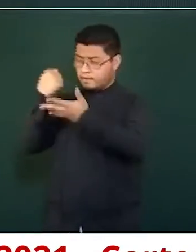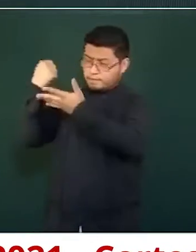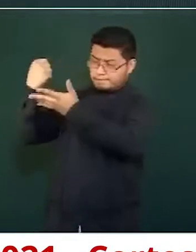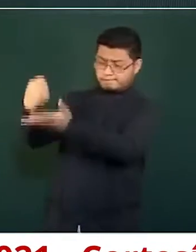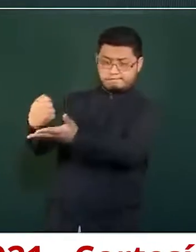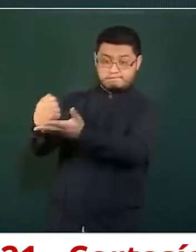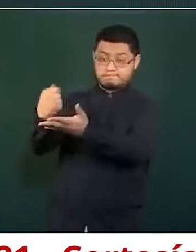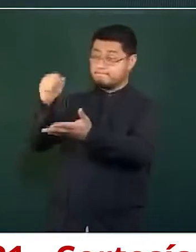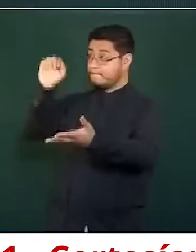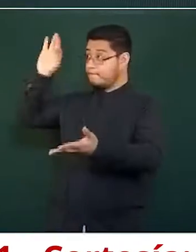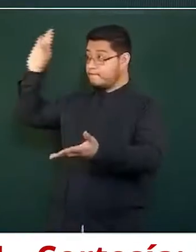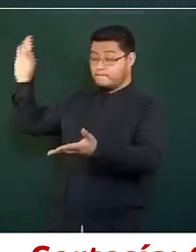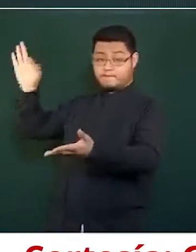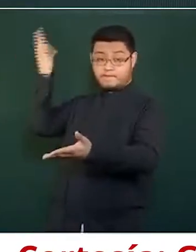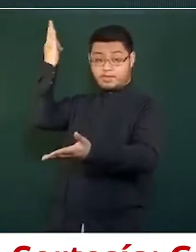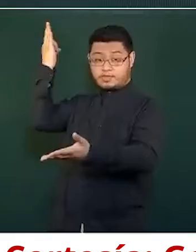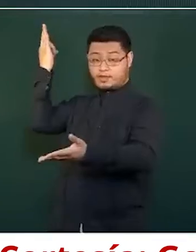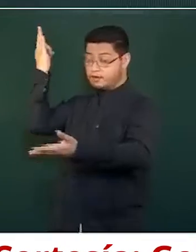federal